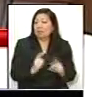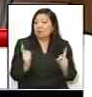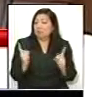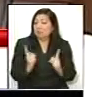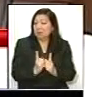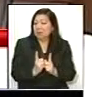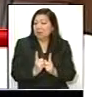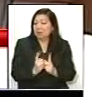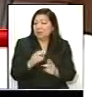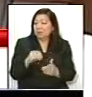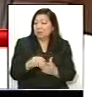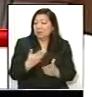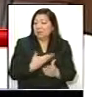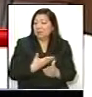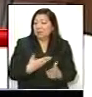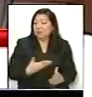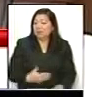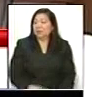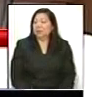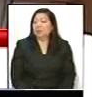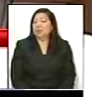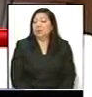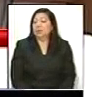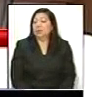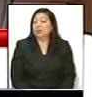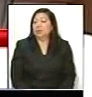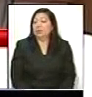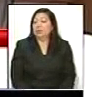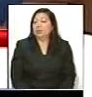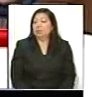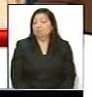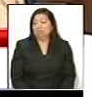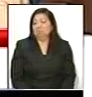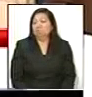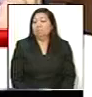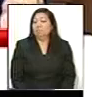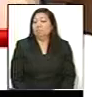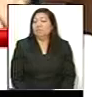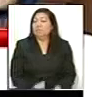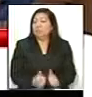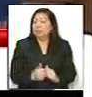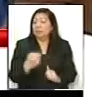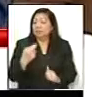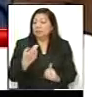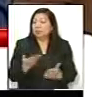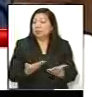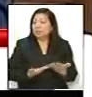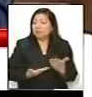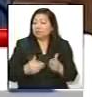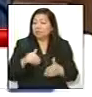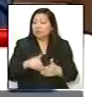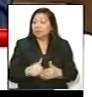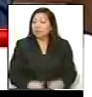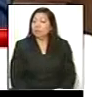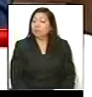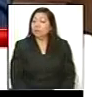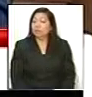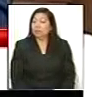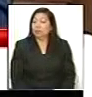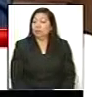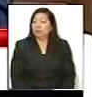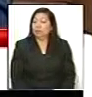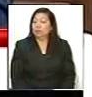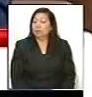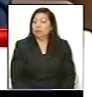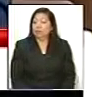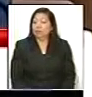exponga la posición del Ejecutivo frente a la reforma política y la reforma electoral. Ya no